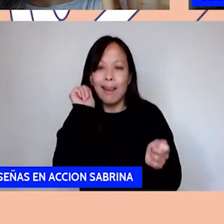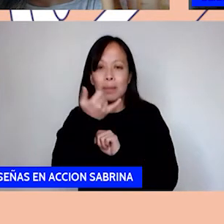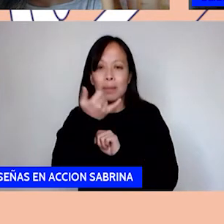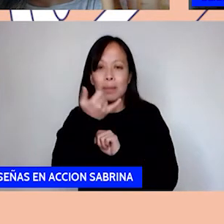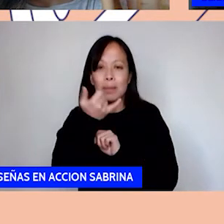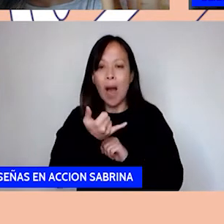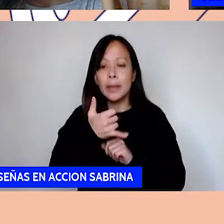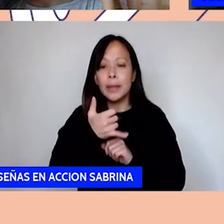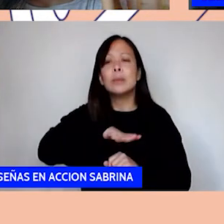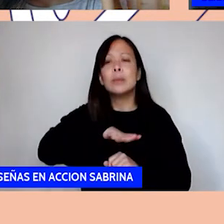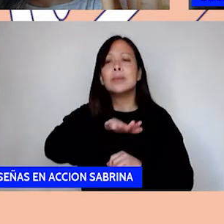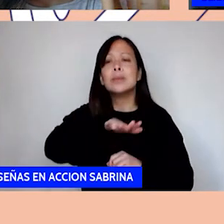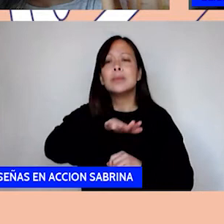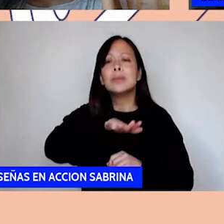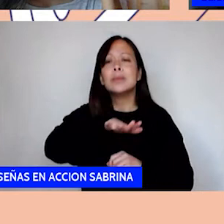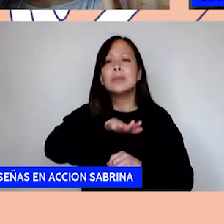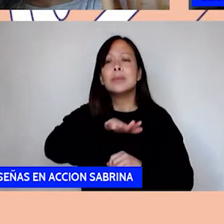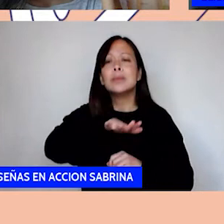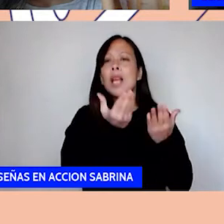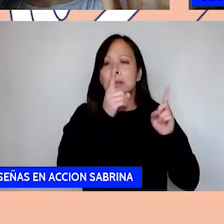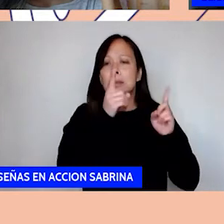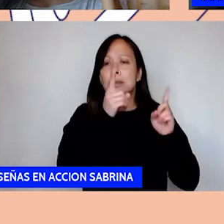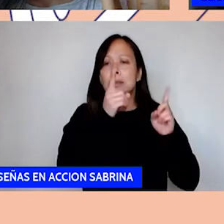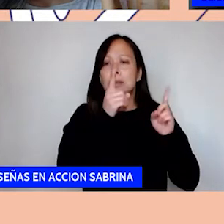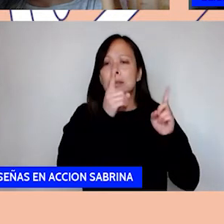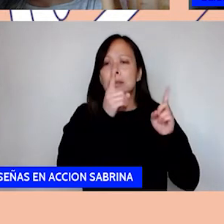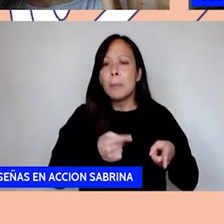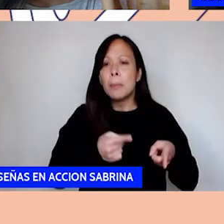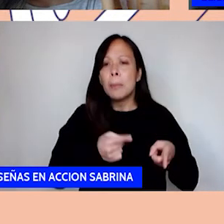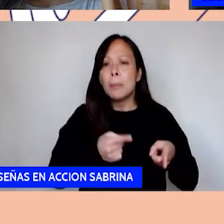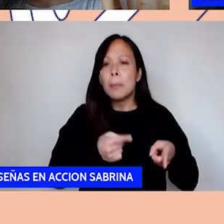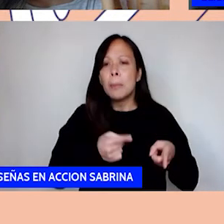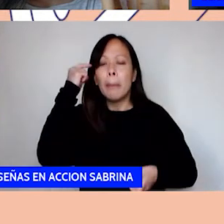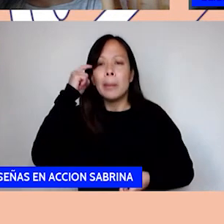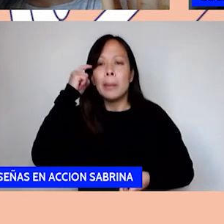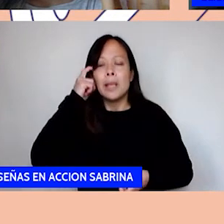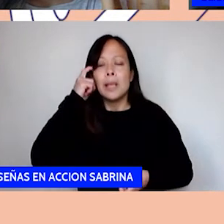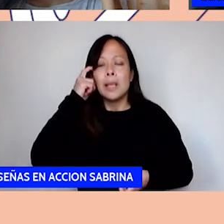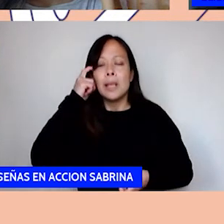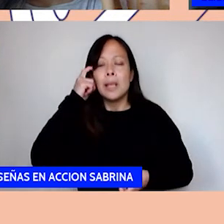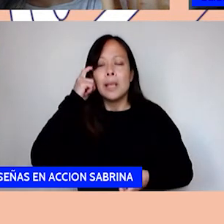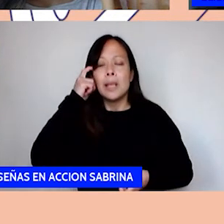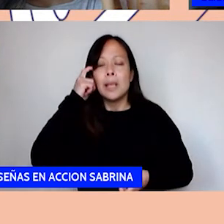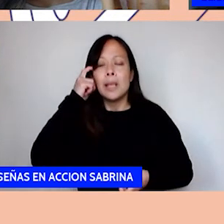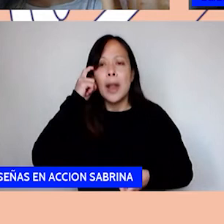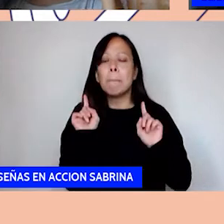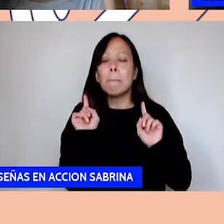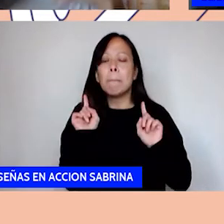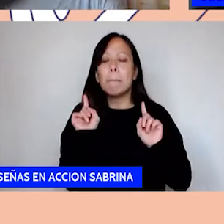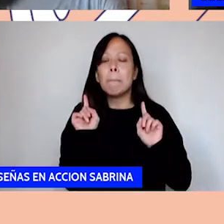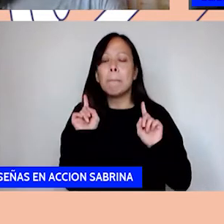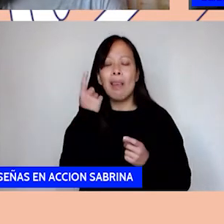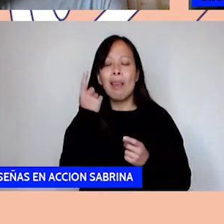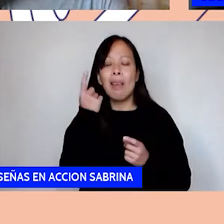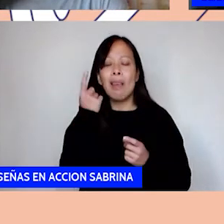ambientes tóxicos se dan en diferentes partes del mundo, ¿no? O sea, en el norte global, los ambientes tóxicos tienen más que ver con acoso, ¿no?